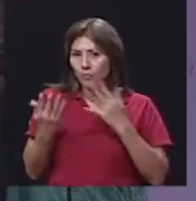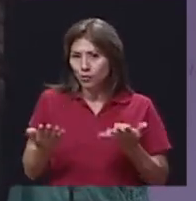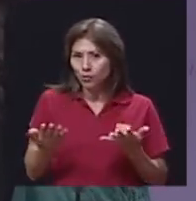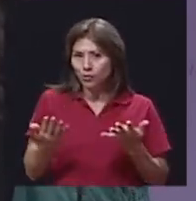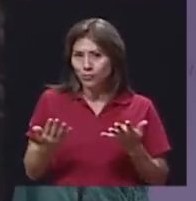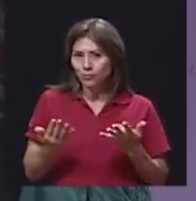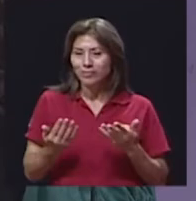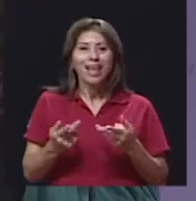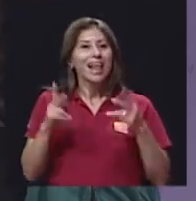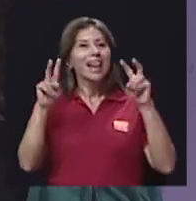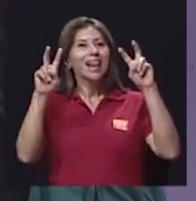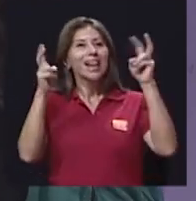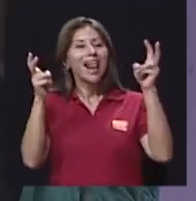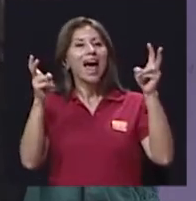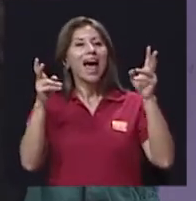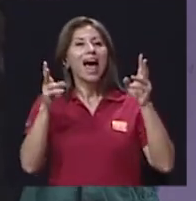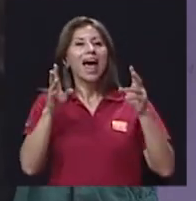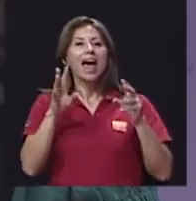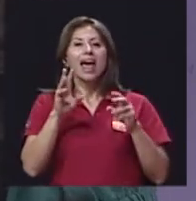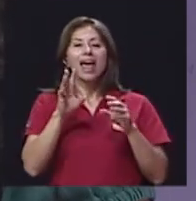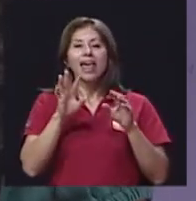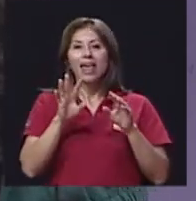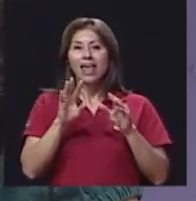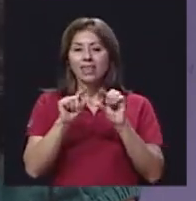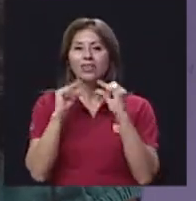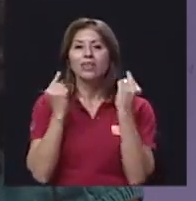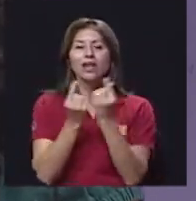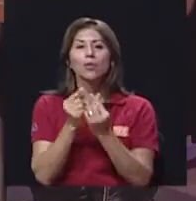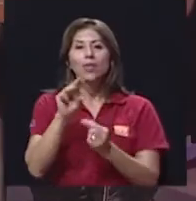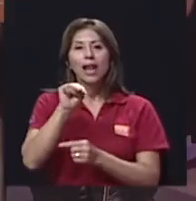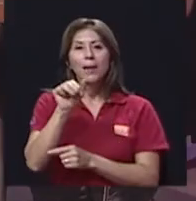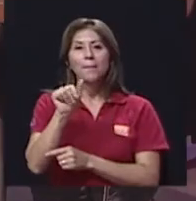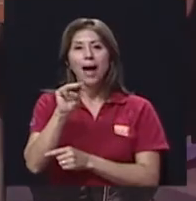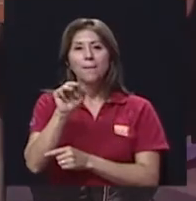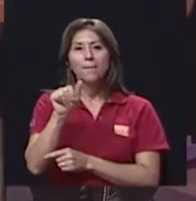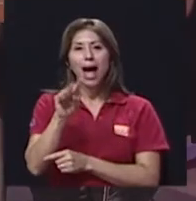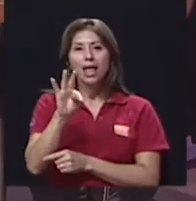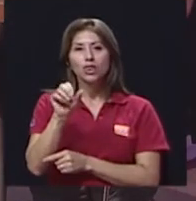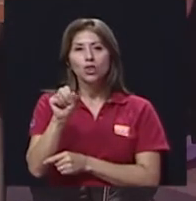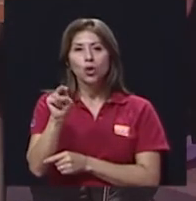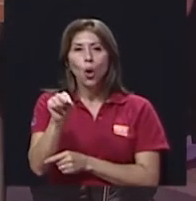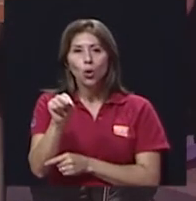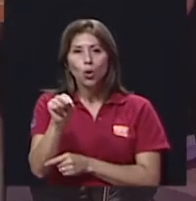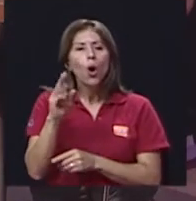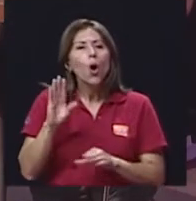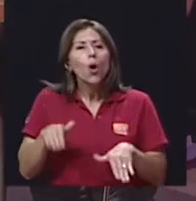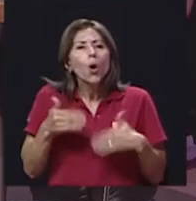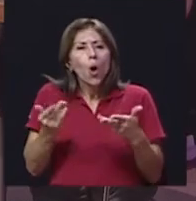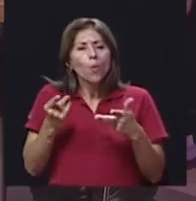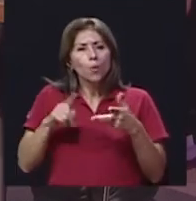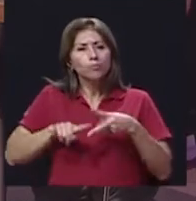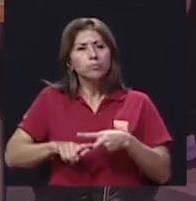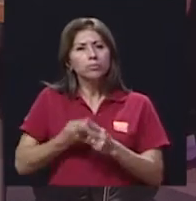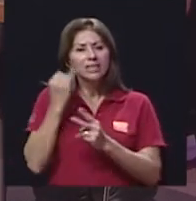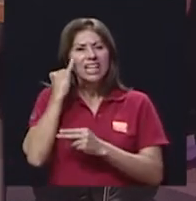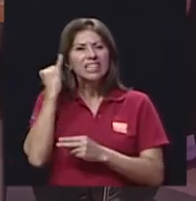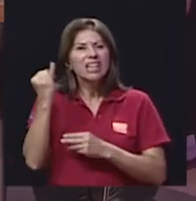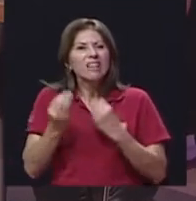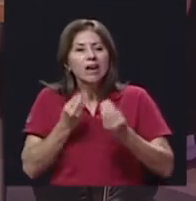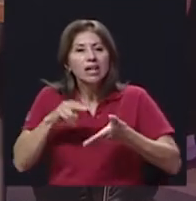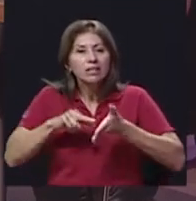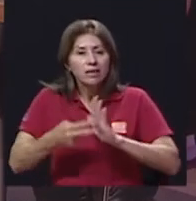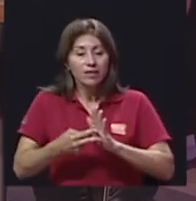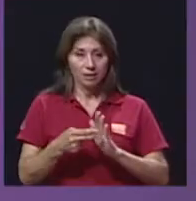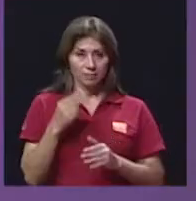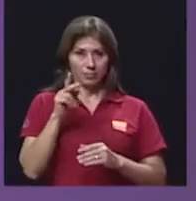la tribu del matón cómo nació esa iniciativa con temor a la gente que no conoce probablemente el espacio cómo nació y de qué se trata en enero del